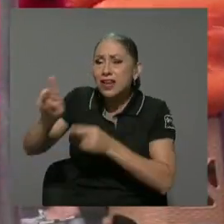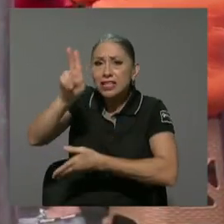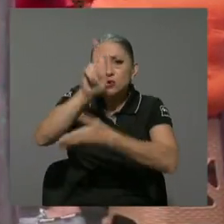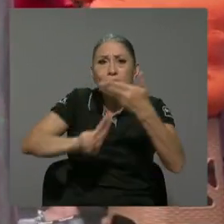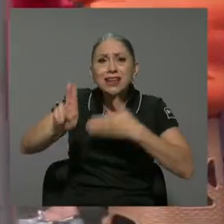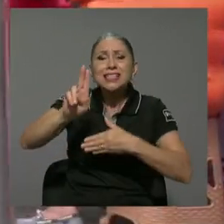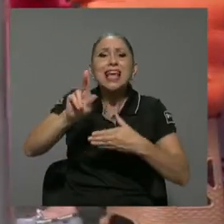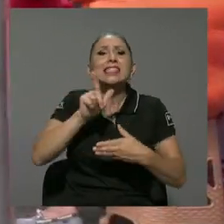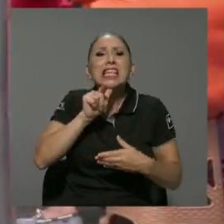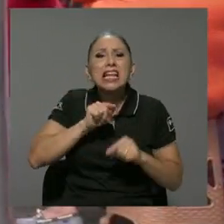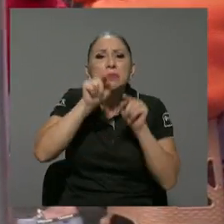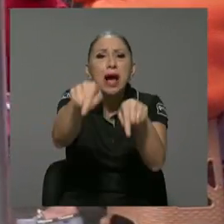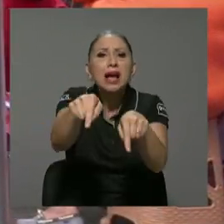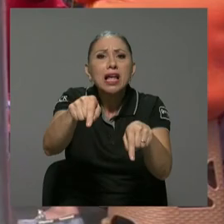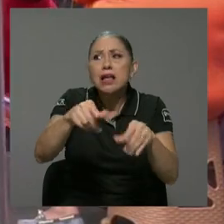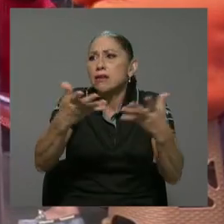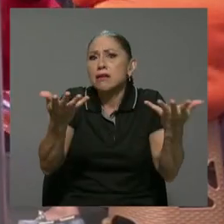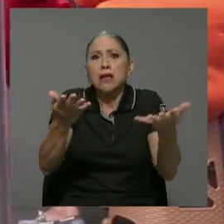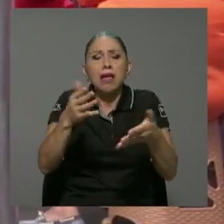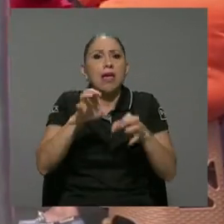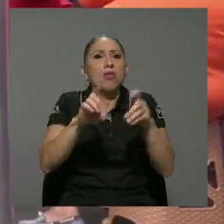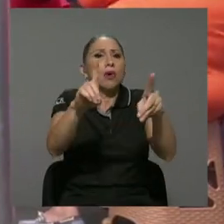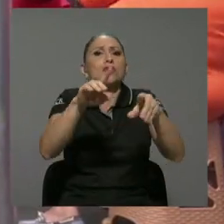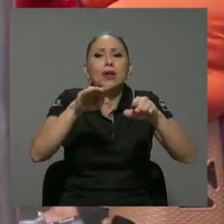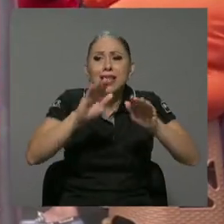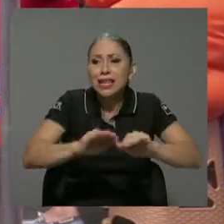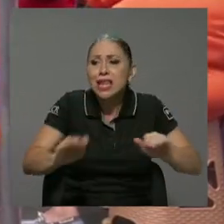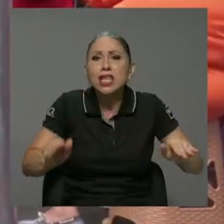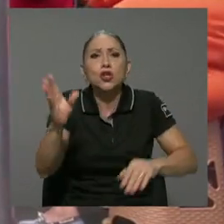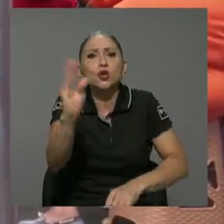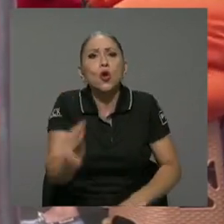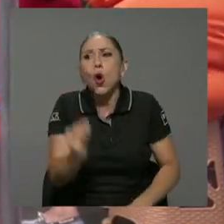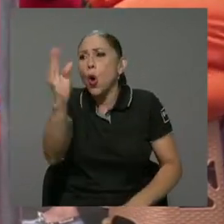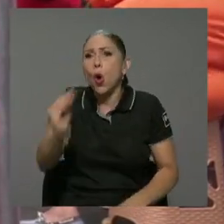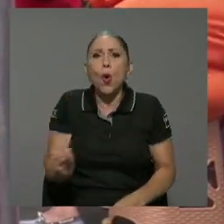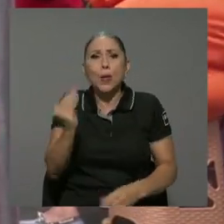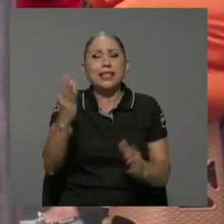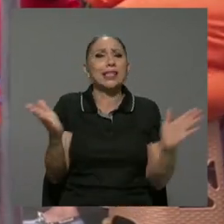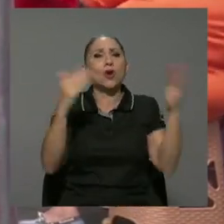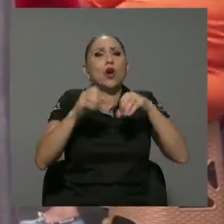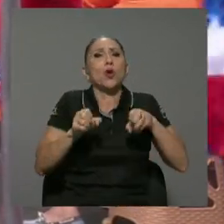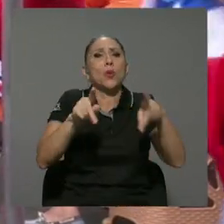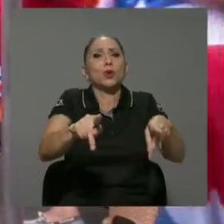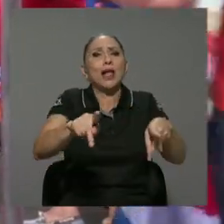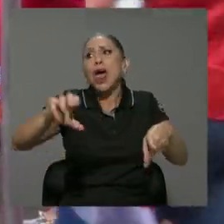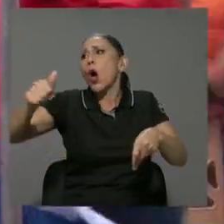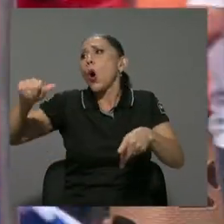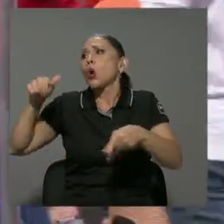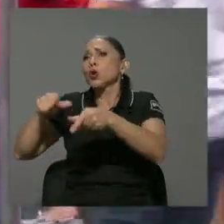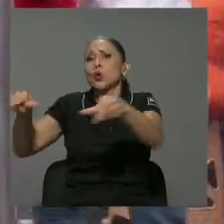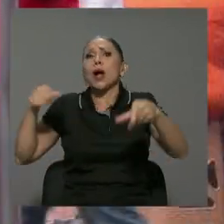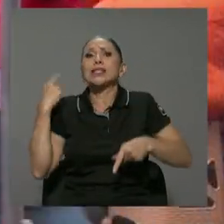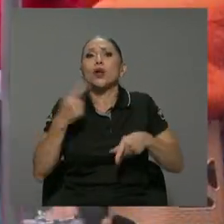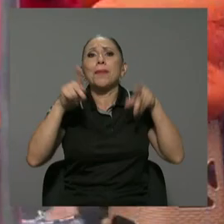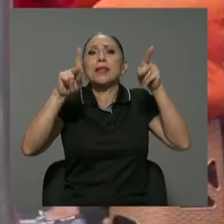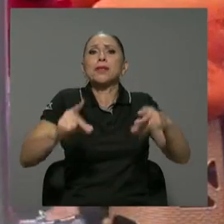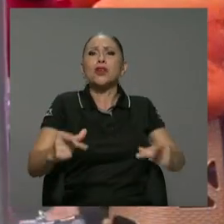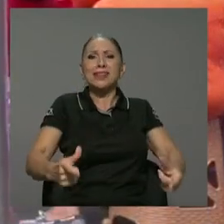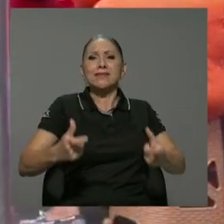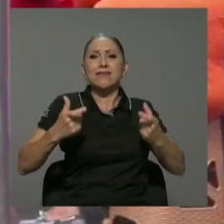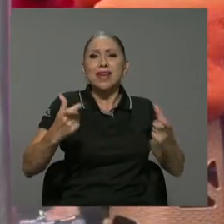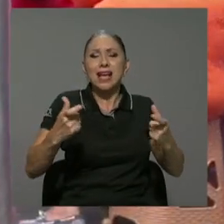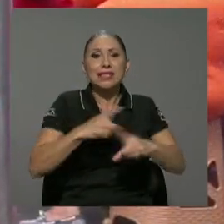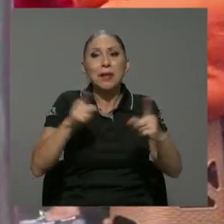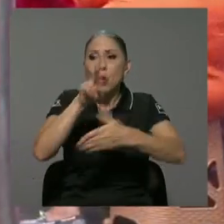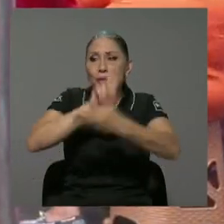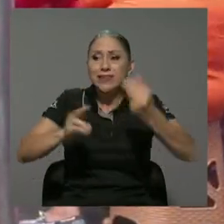nuestros jóvenes, los que no tienen oportunidades en otras que solo los ricos pagan, y es para ellos, la universidad pública es para